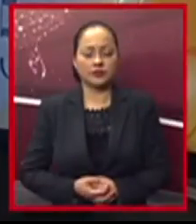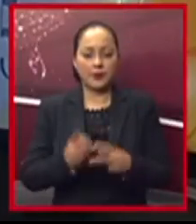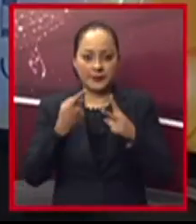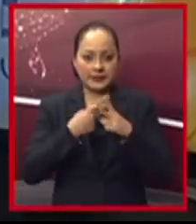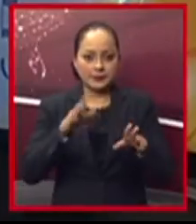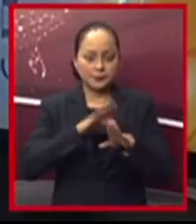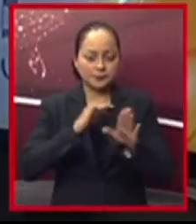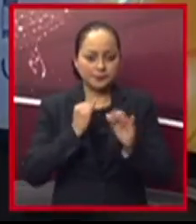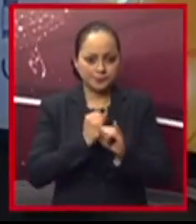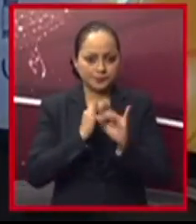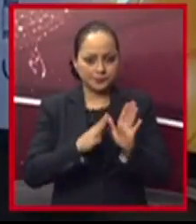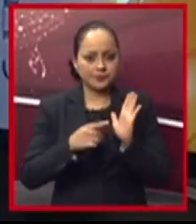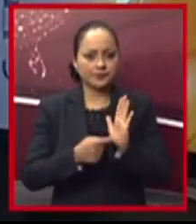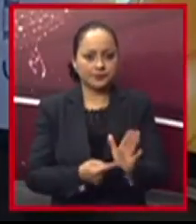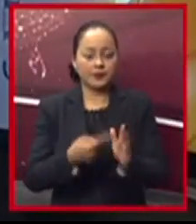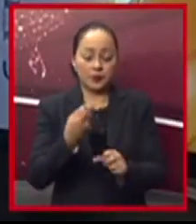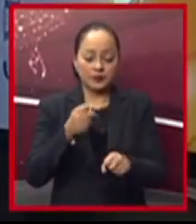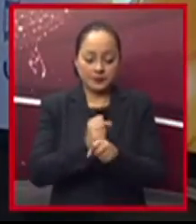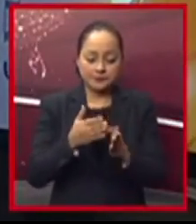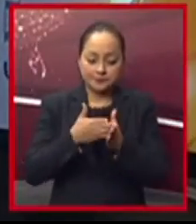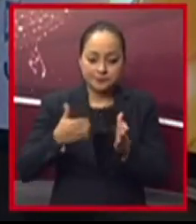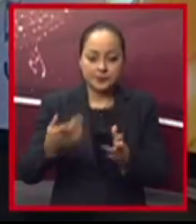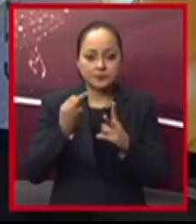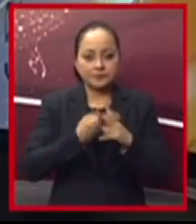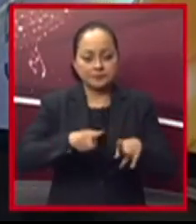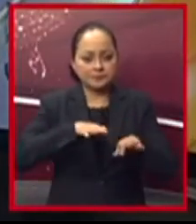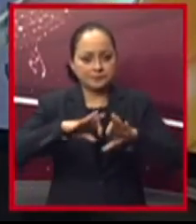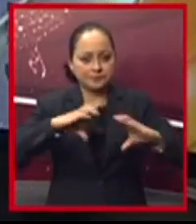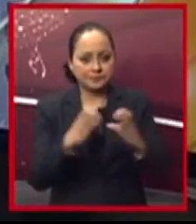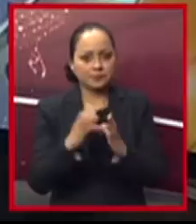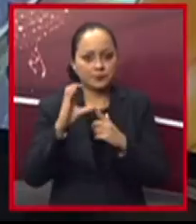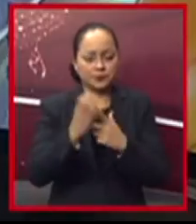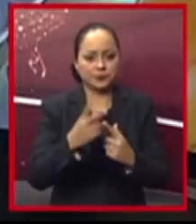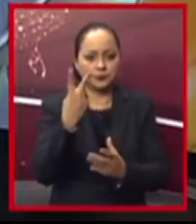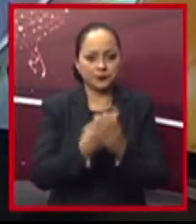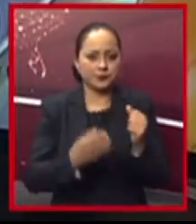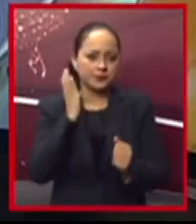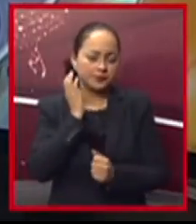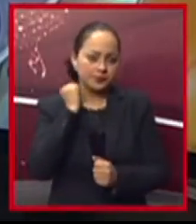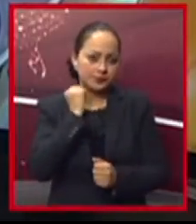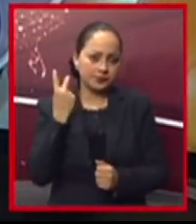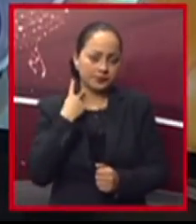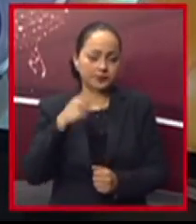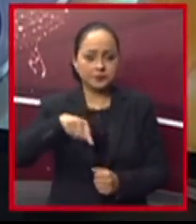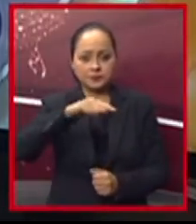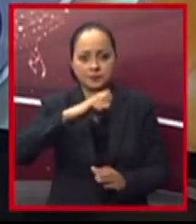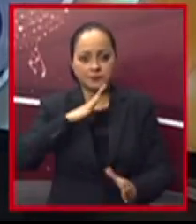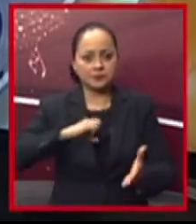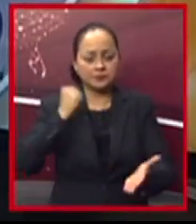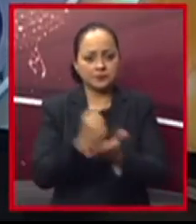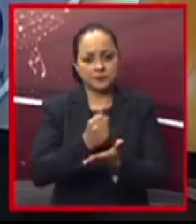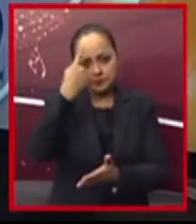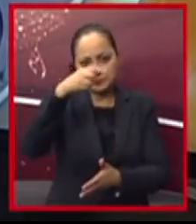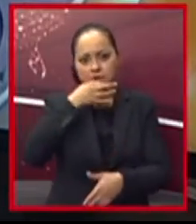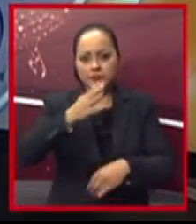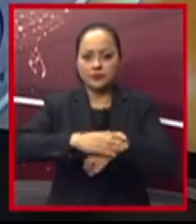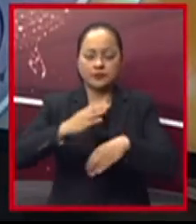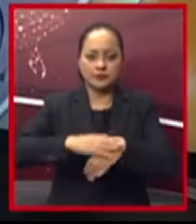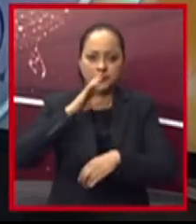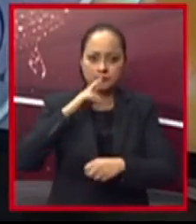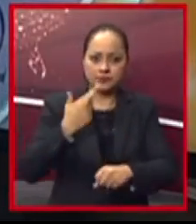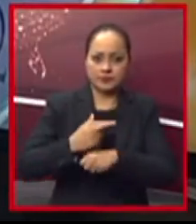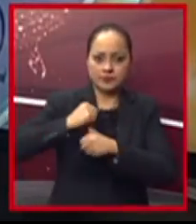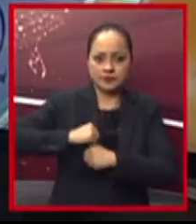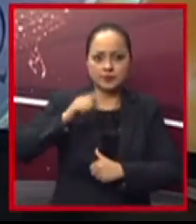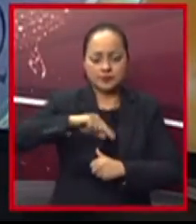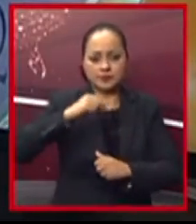Comenzamos con la información. Esta semana iniciaron los trabajos del Pleno de la Comisión Permanente del Congreso de la Unión, donde se aprobó exhortar al titular de la Secretaría de Medio